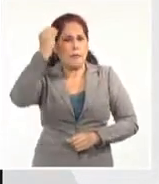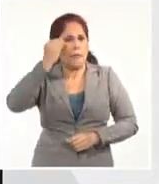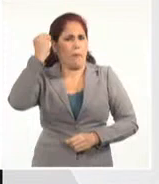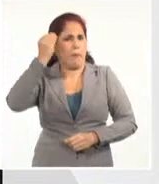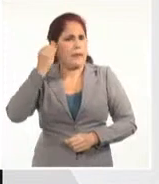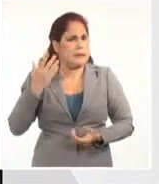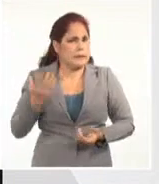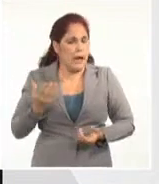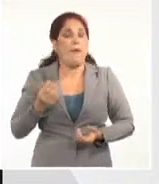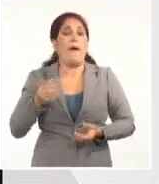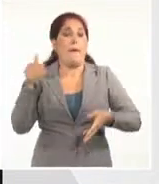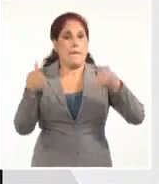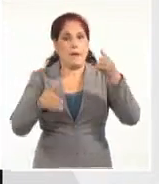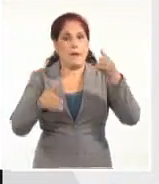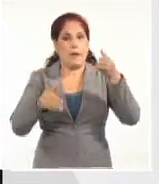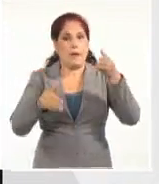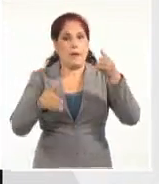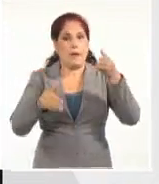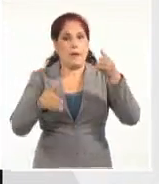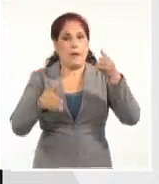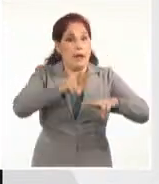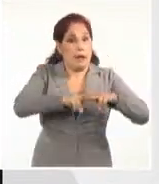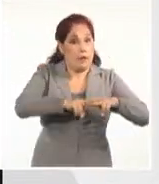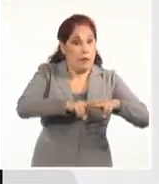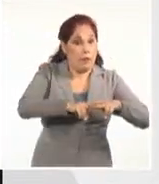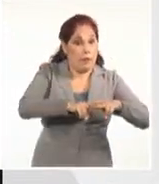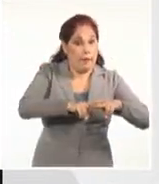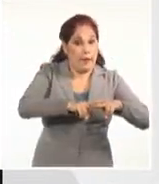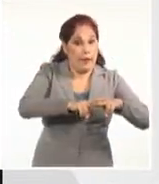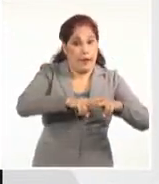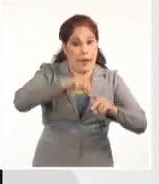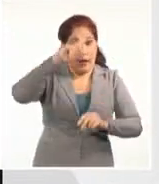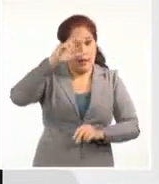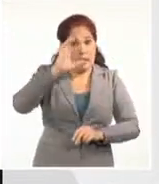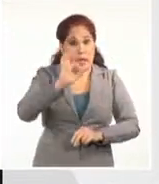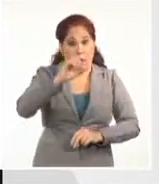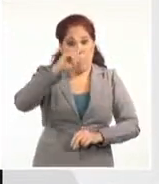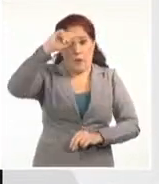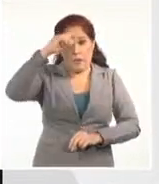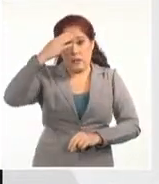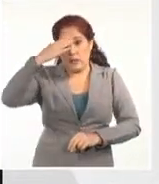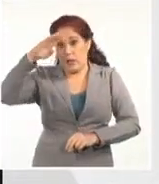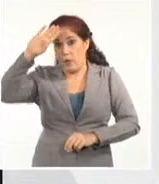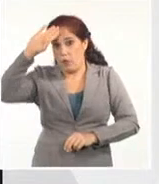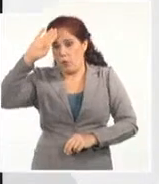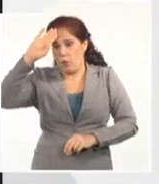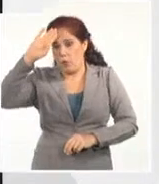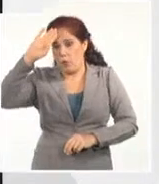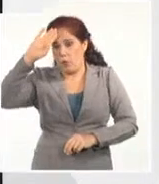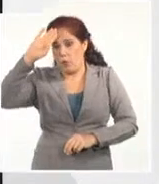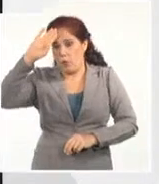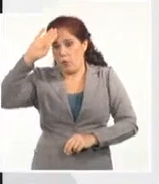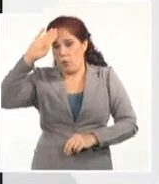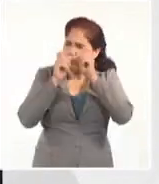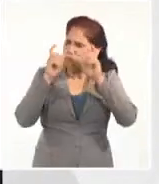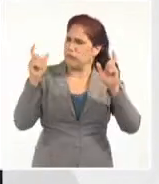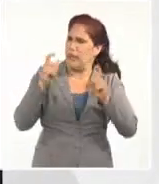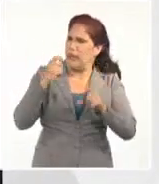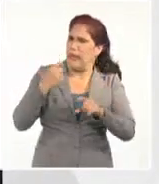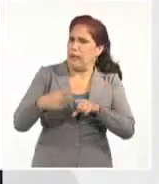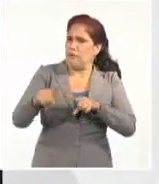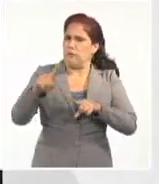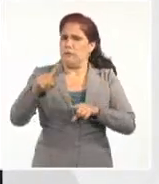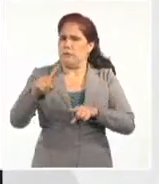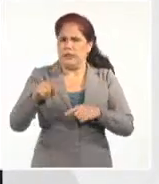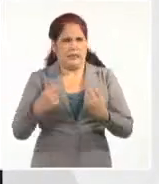participan solamente con el ticket 13 cuba después de recibir muchas menciones y hay